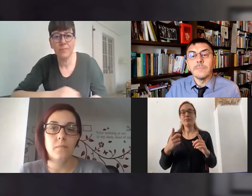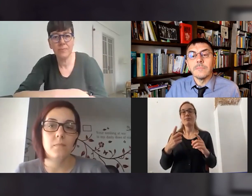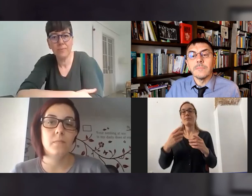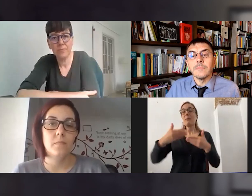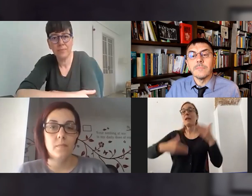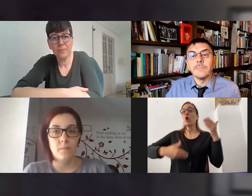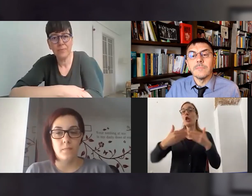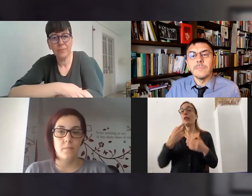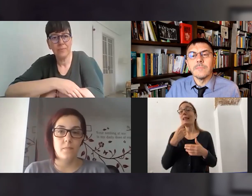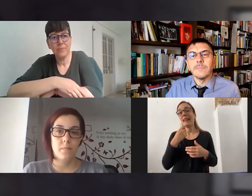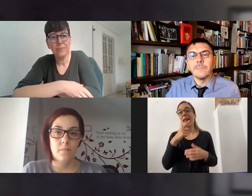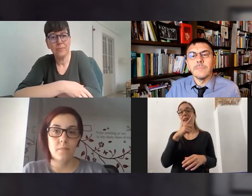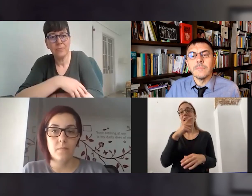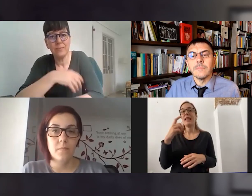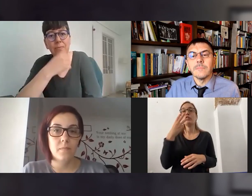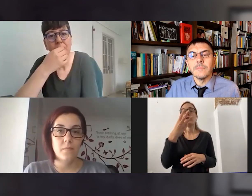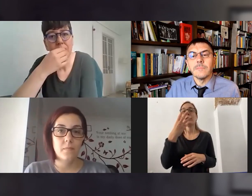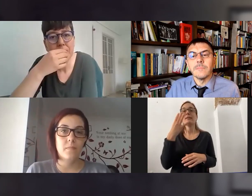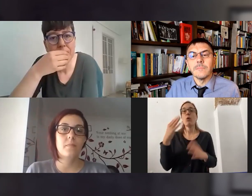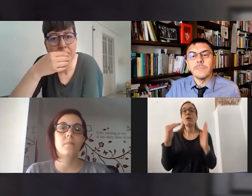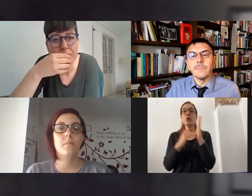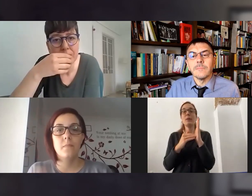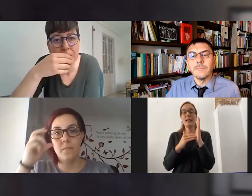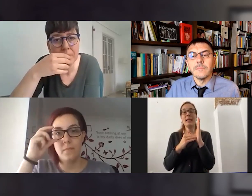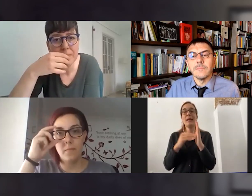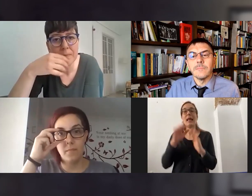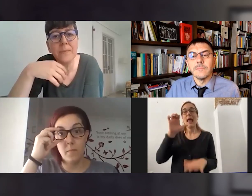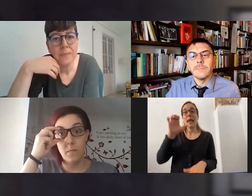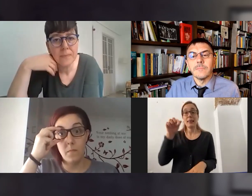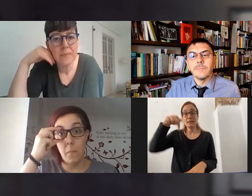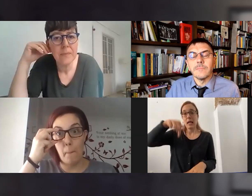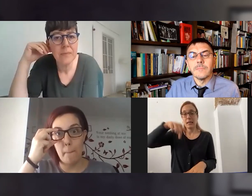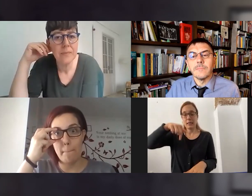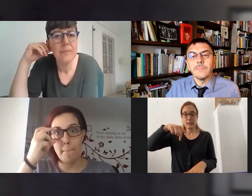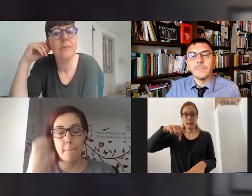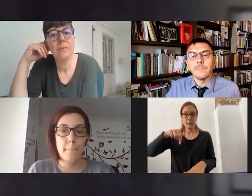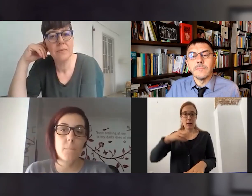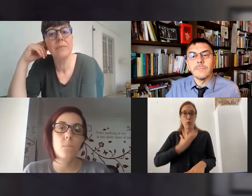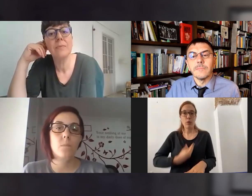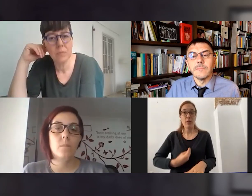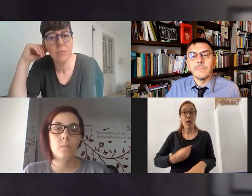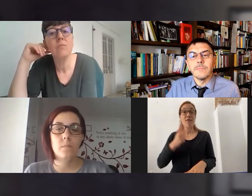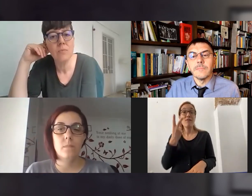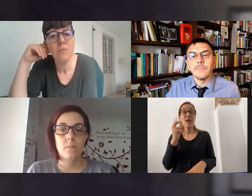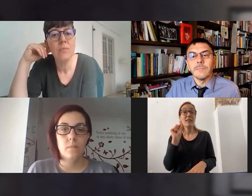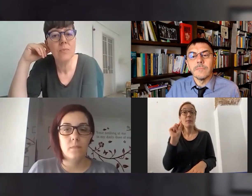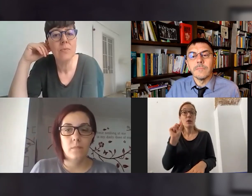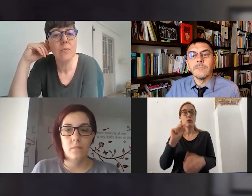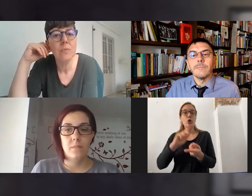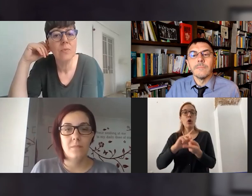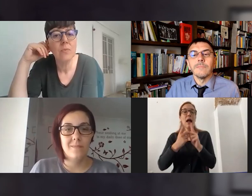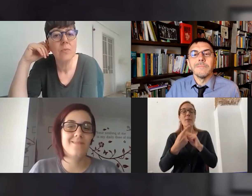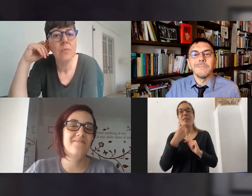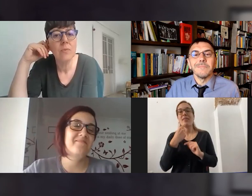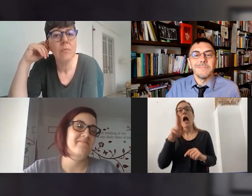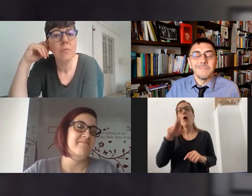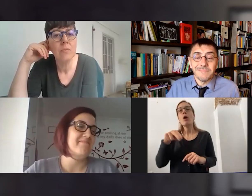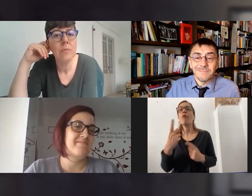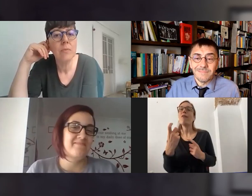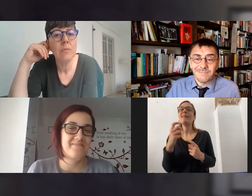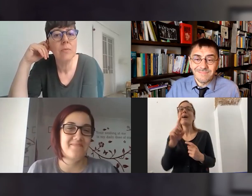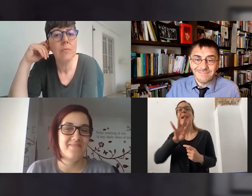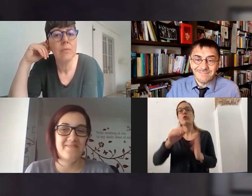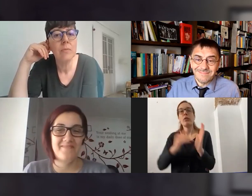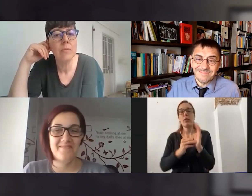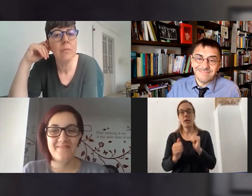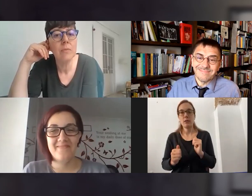titular 134.000 ERTE se han tramitado en la región de Murcia. A los 20 minutos lo cambiaron diciendo que todavía faltaban 14.000, no diciendo, yo se lo hice